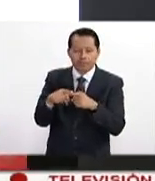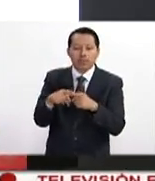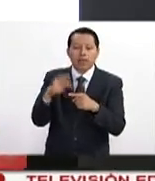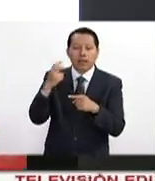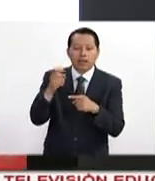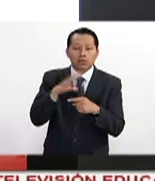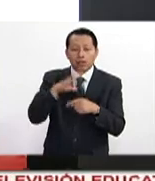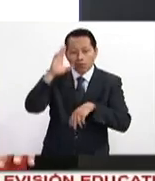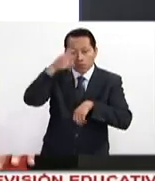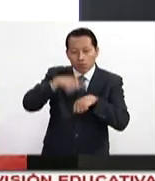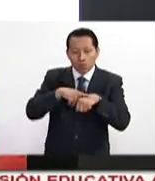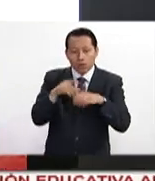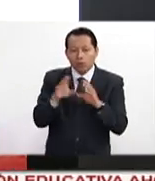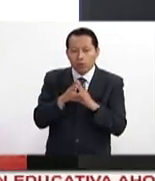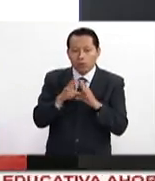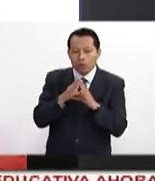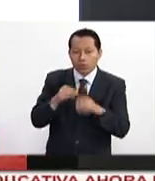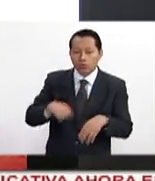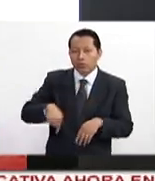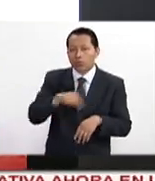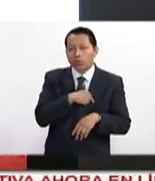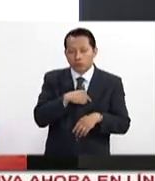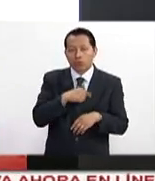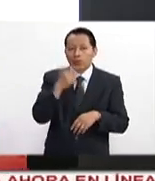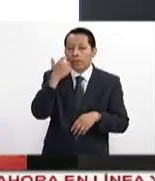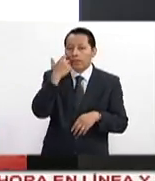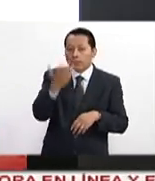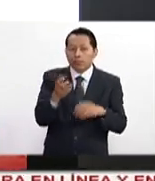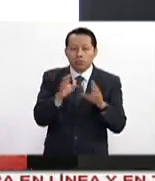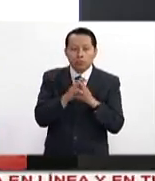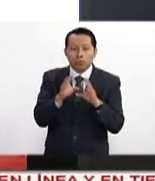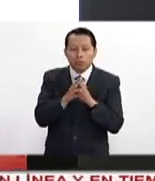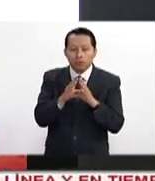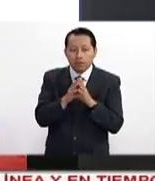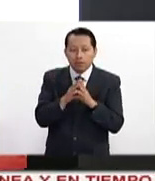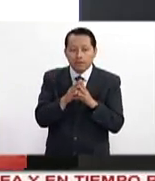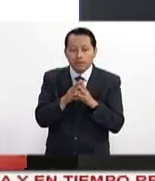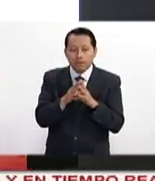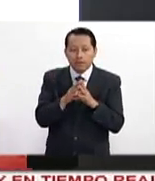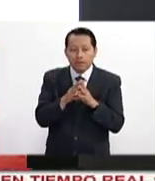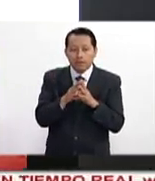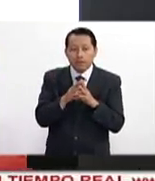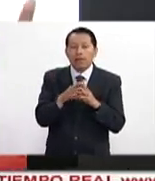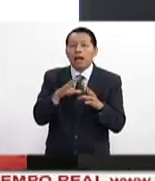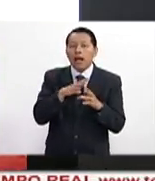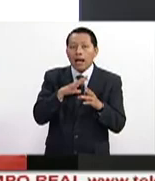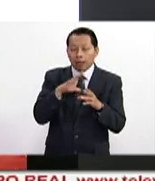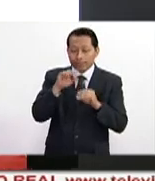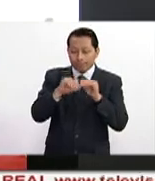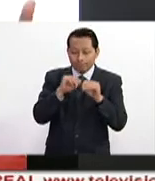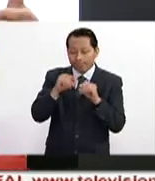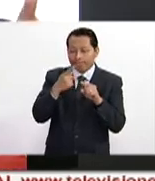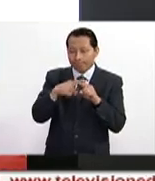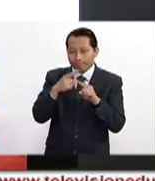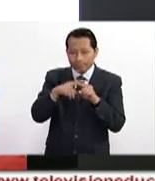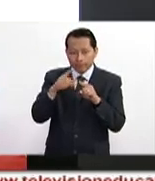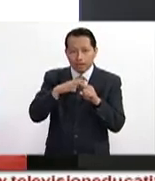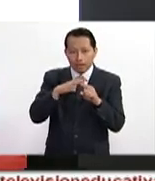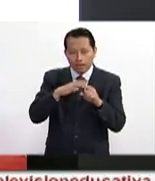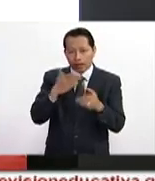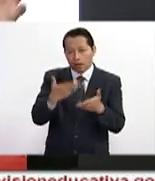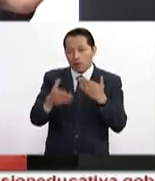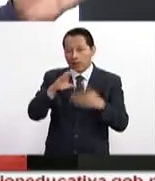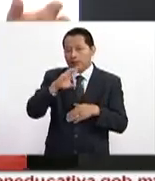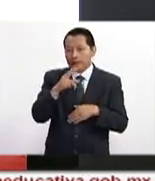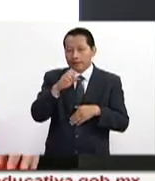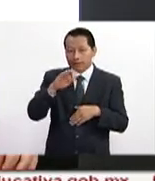bueno, es una cultura que nosotros queremos como que montarnos en la ola de los chefs ahora,